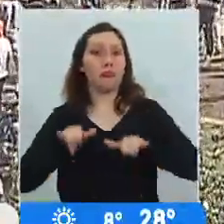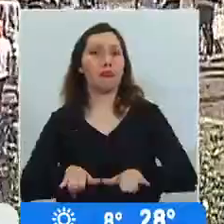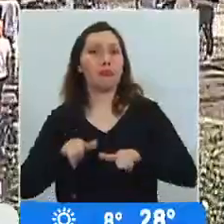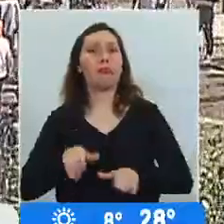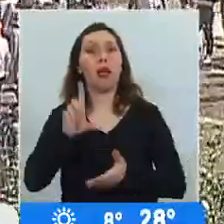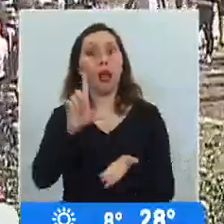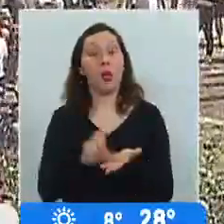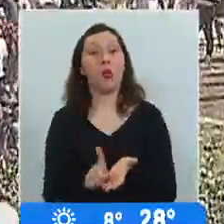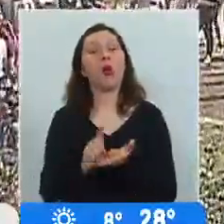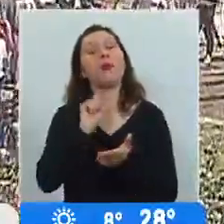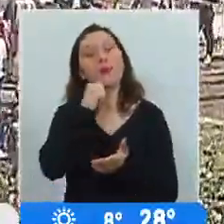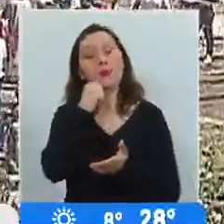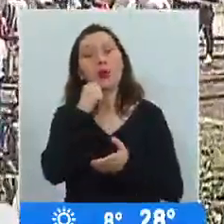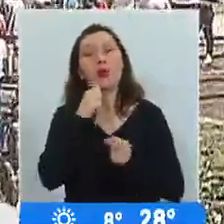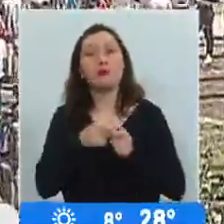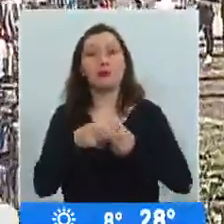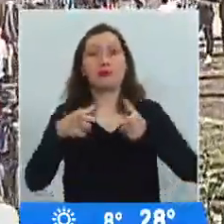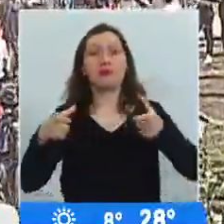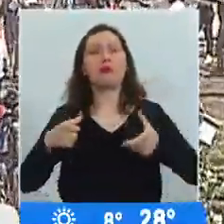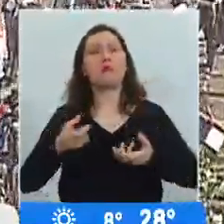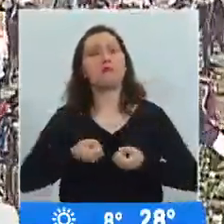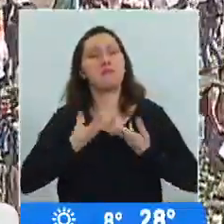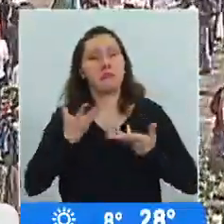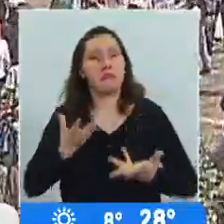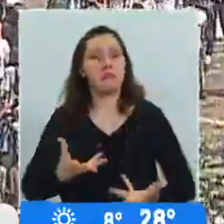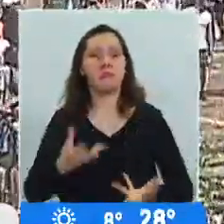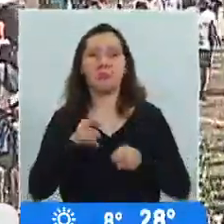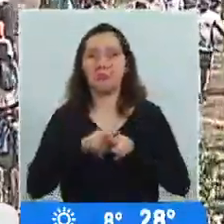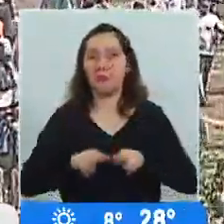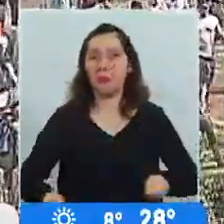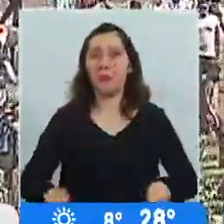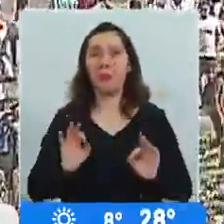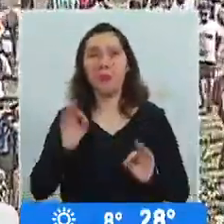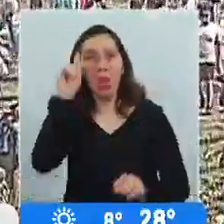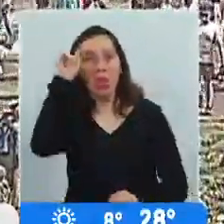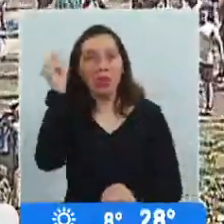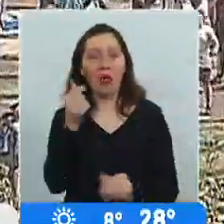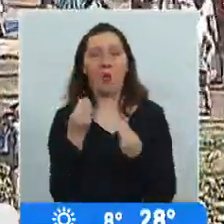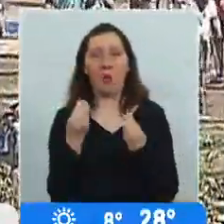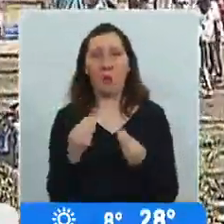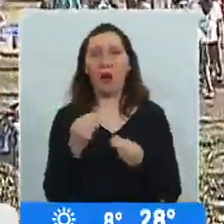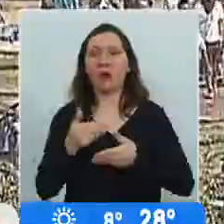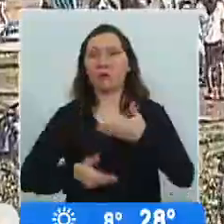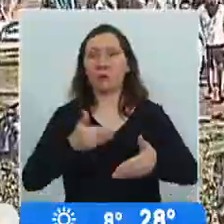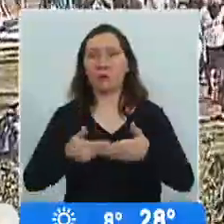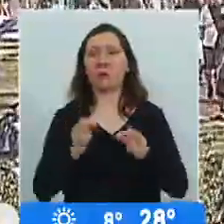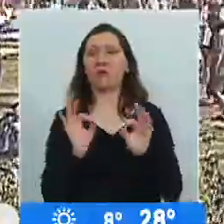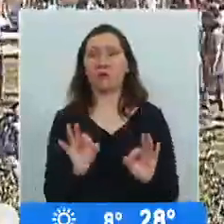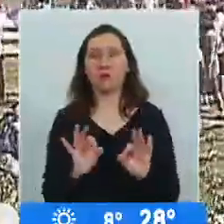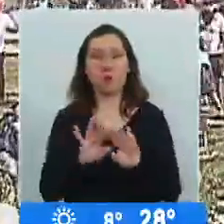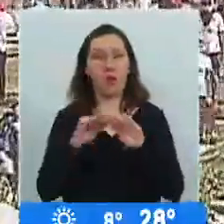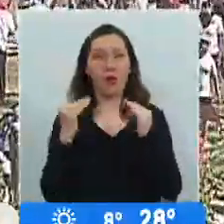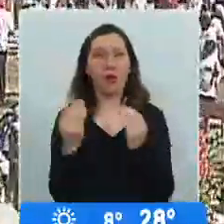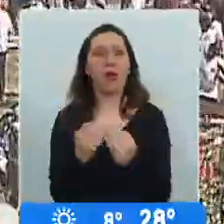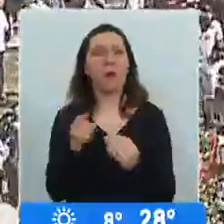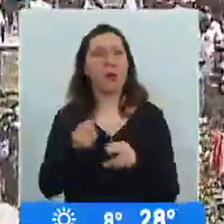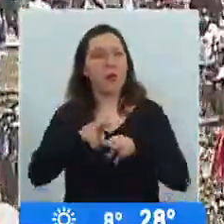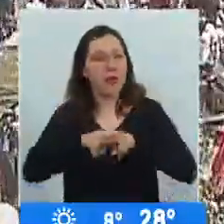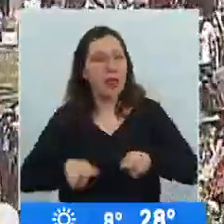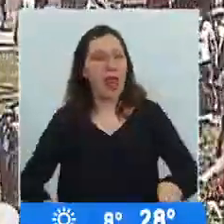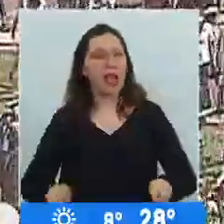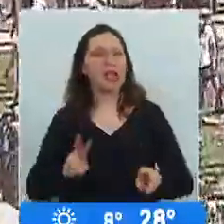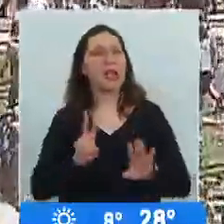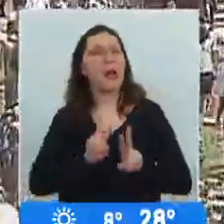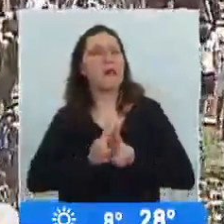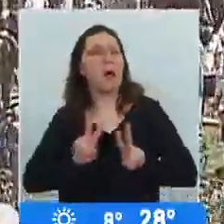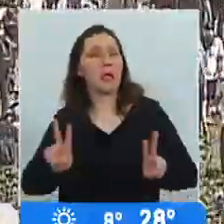en este lugar, se están manifestando de manera bastante original, de manera bastante tranquila.